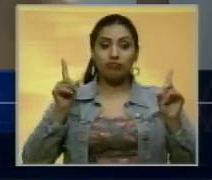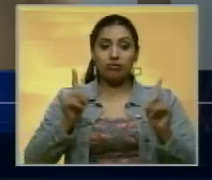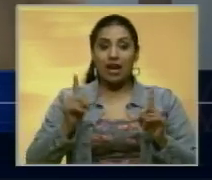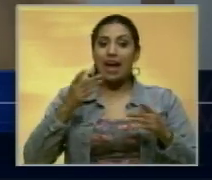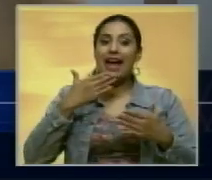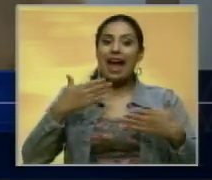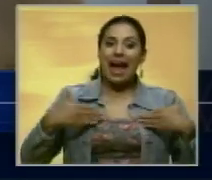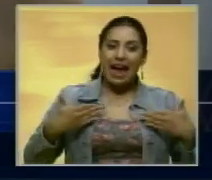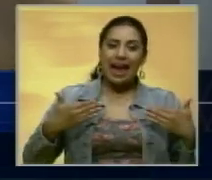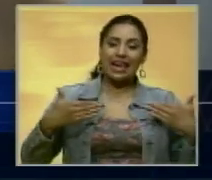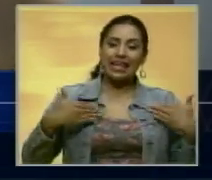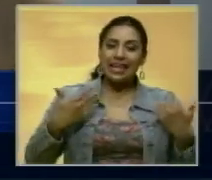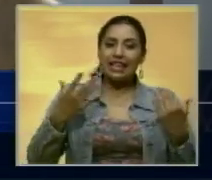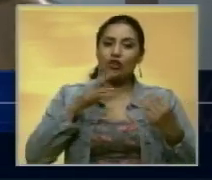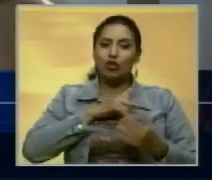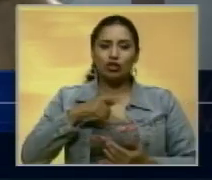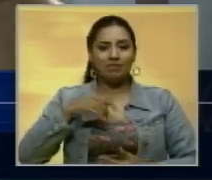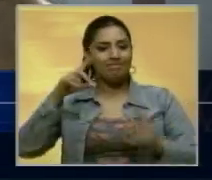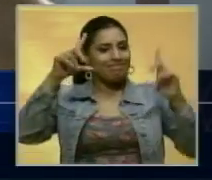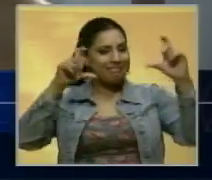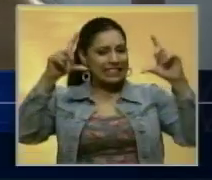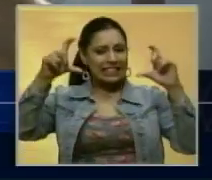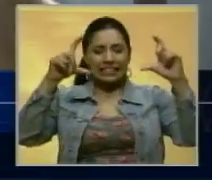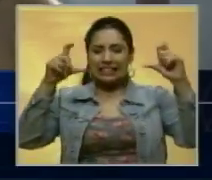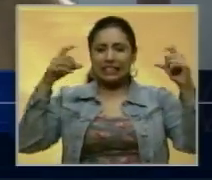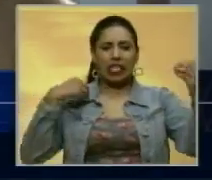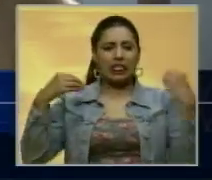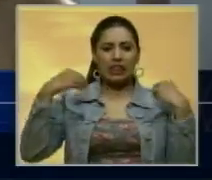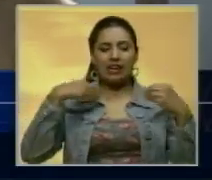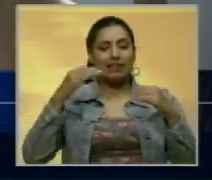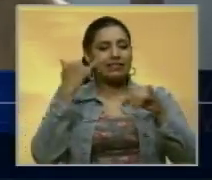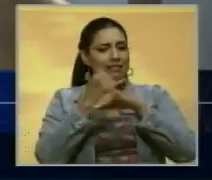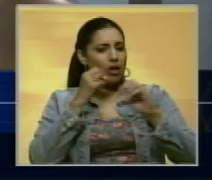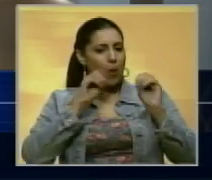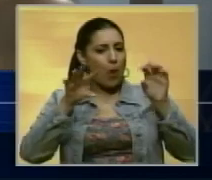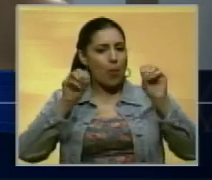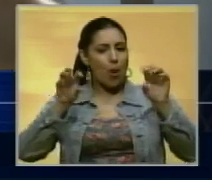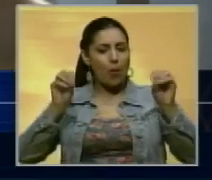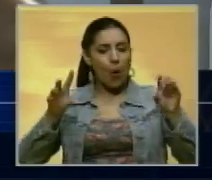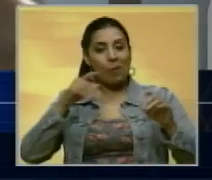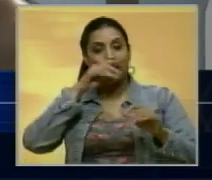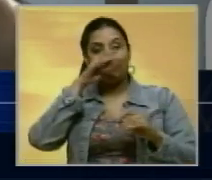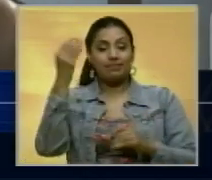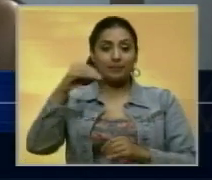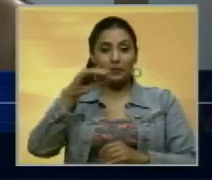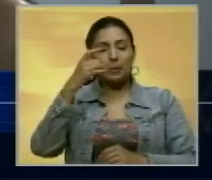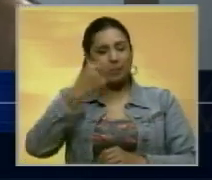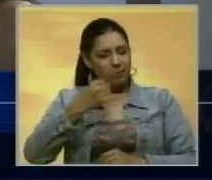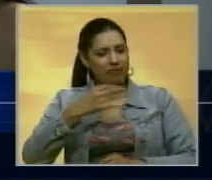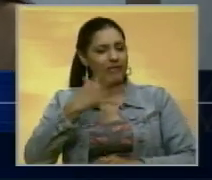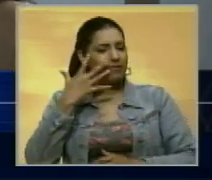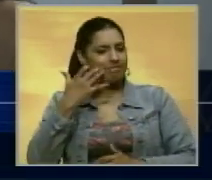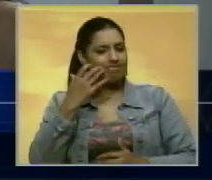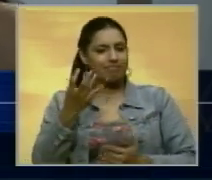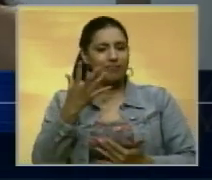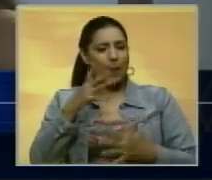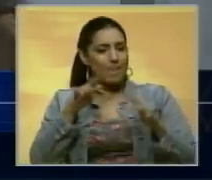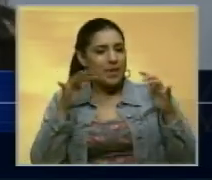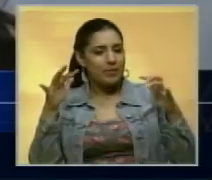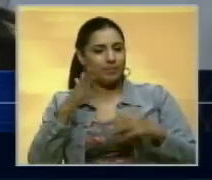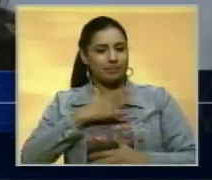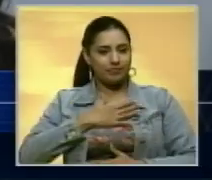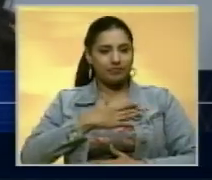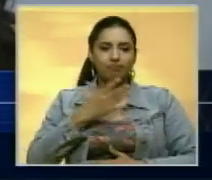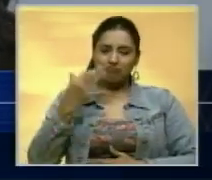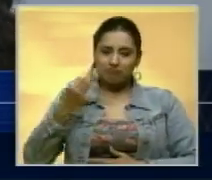con muchísima alegría, nos hemos tomado muchísimas fotos que las han compartido por las redes sociales y bueno, la verdad que ha sido una experiencia súper maravillosa para mí.